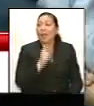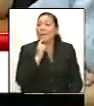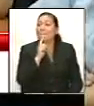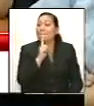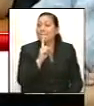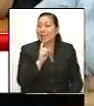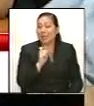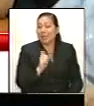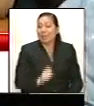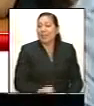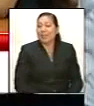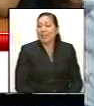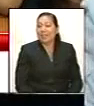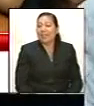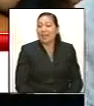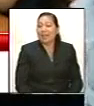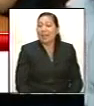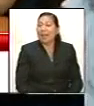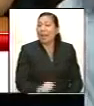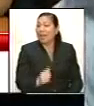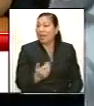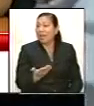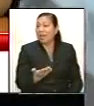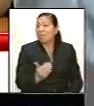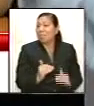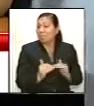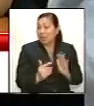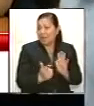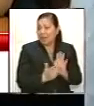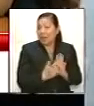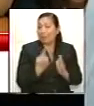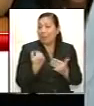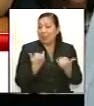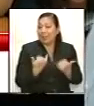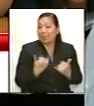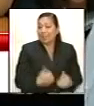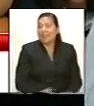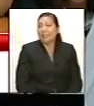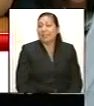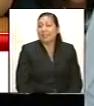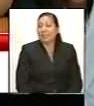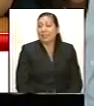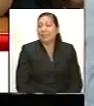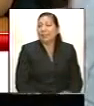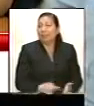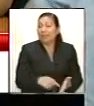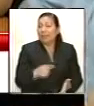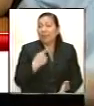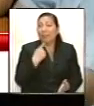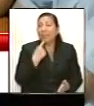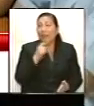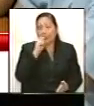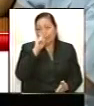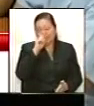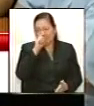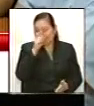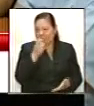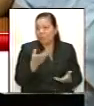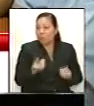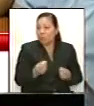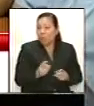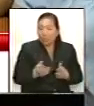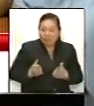hace un momento, es ¿hay algún marco legal para esto? Estamos hablando de las denuncias. ¿Qué pasa cuando va a denunciar?